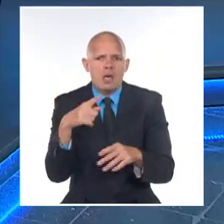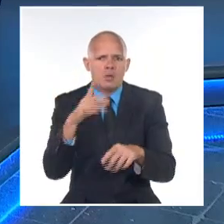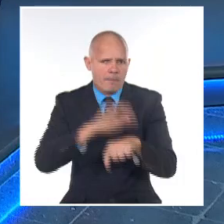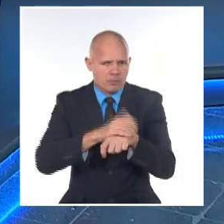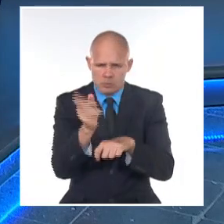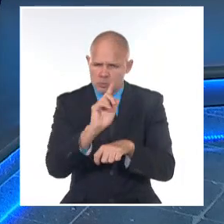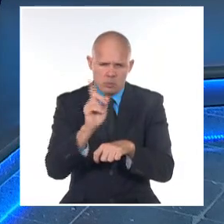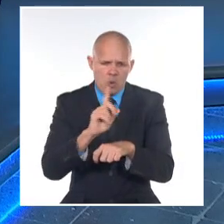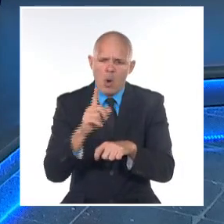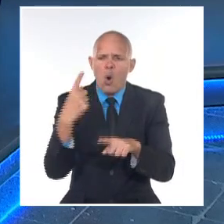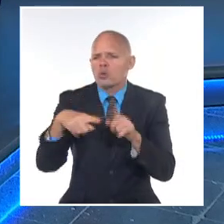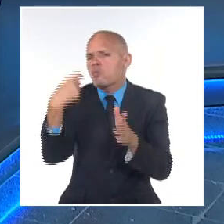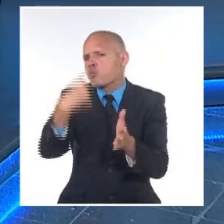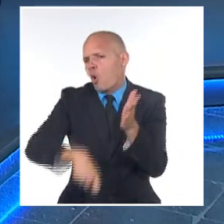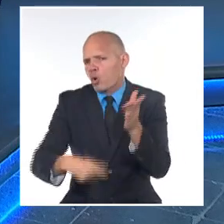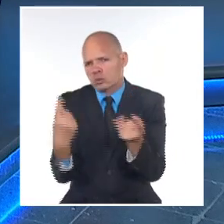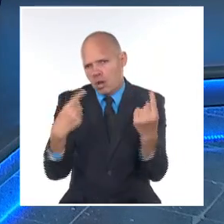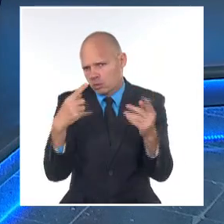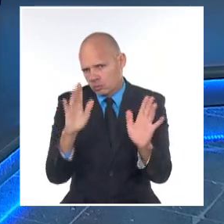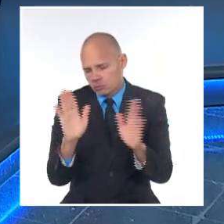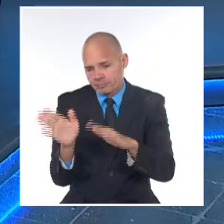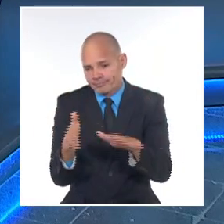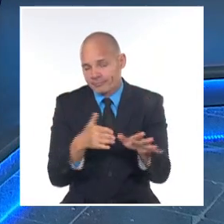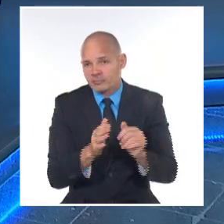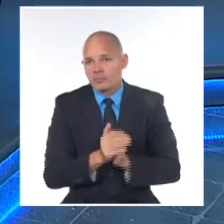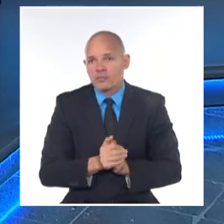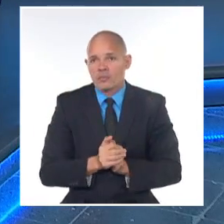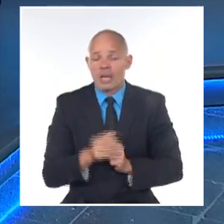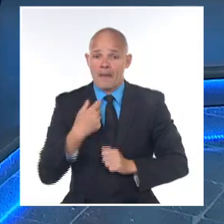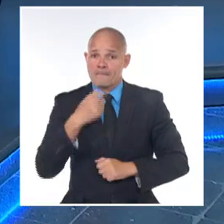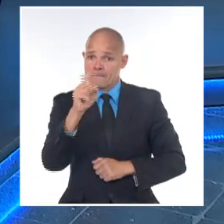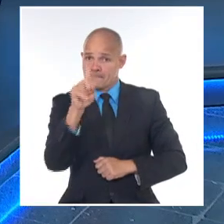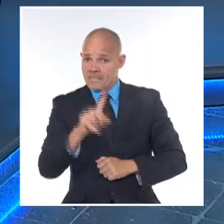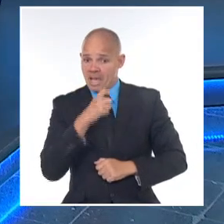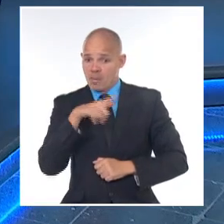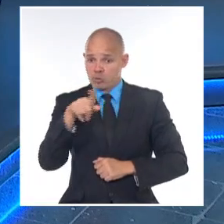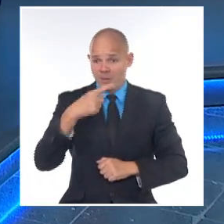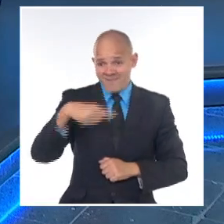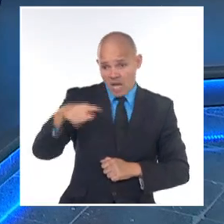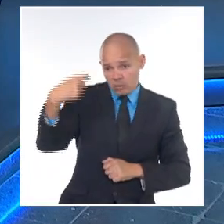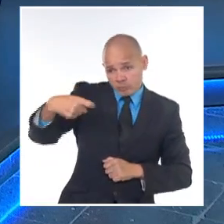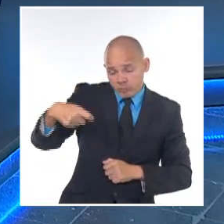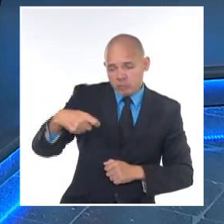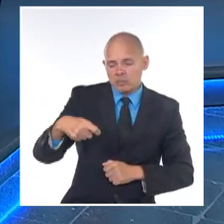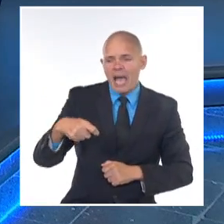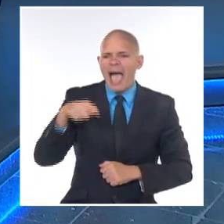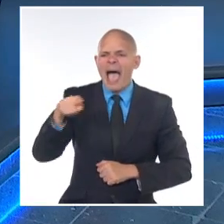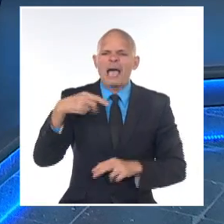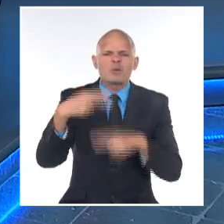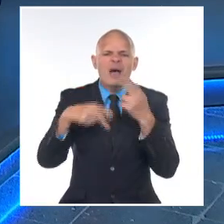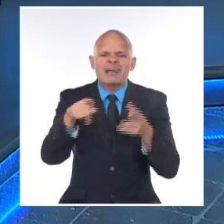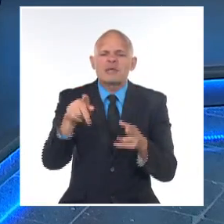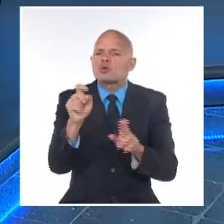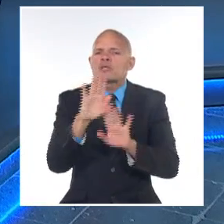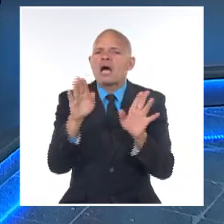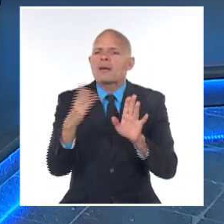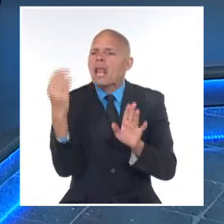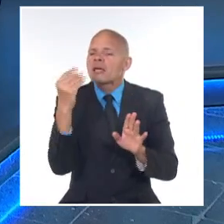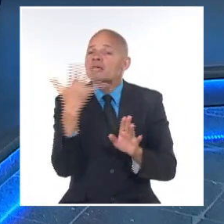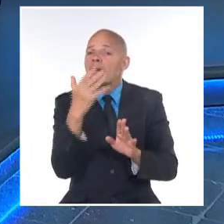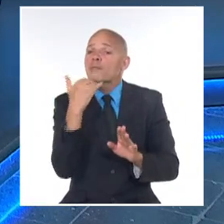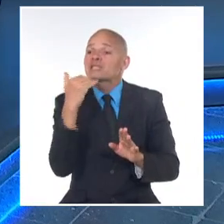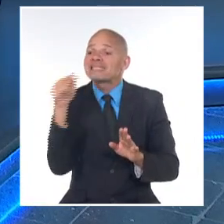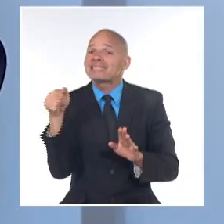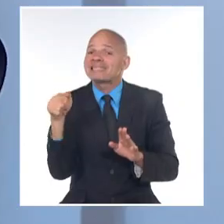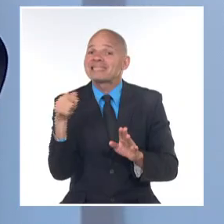lo único que ustedes toman en cuenta cuando se da esta situación en el tribunal es lo que dice el policía. ¿Esa es la única prueba? No, no es correcto. Es decir, los tribunales al